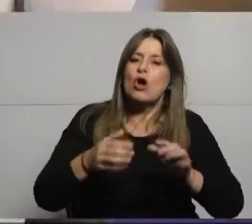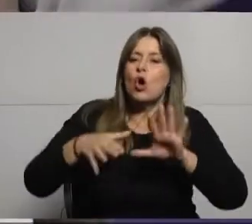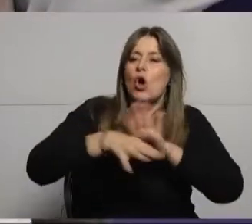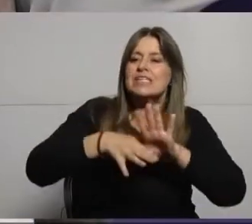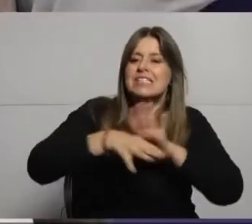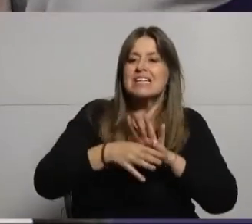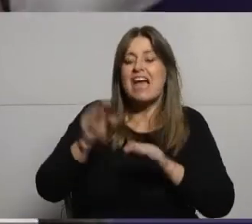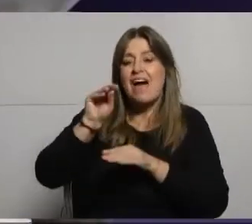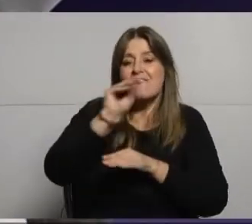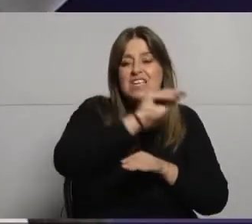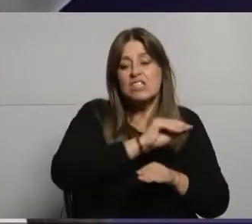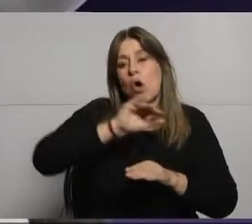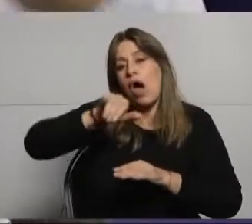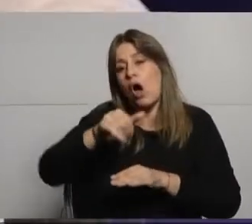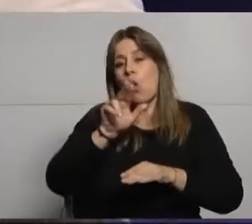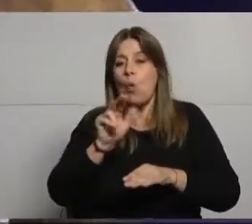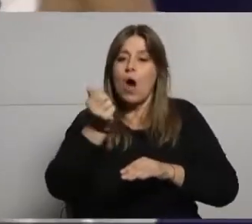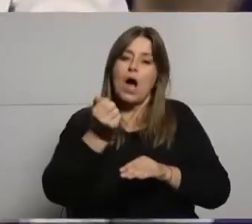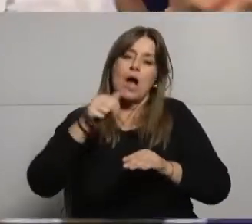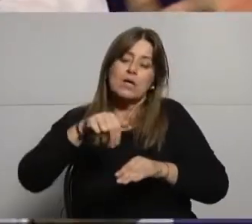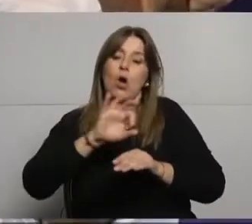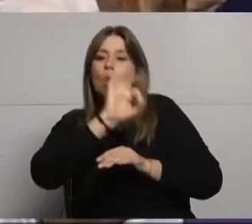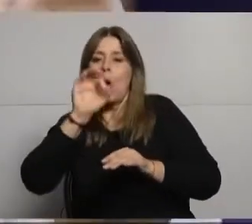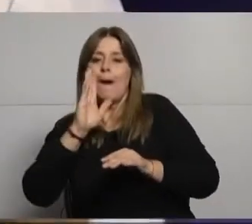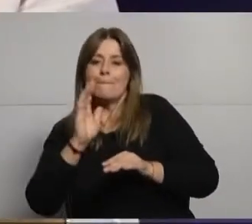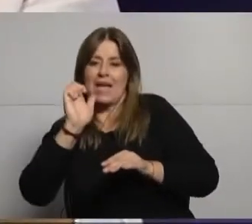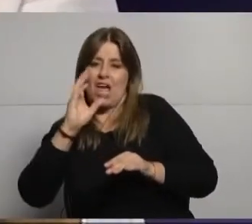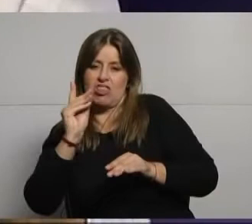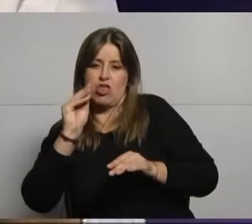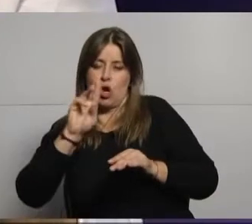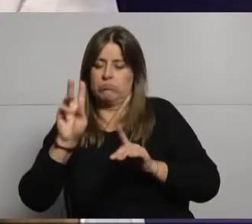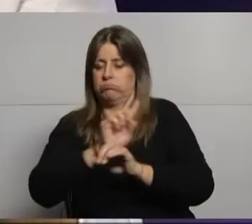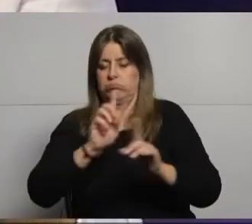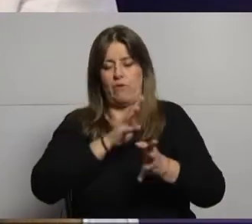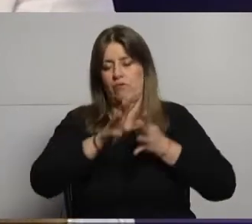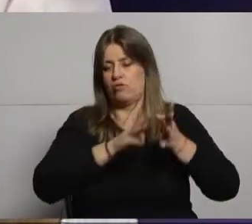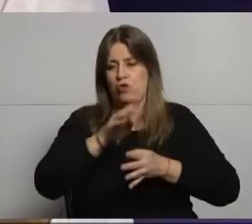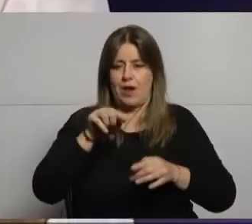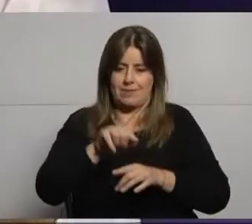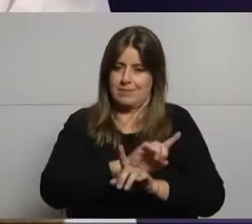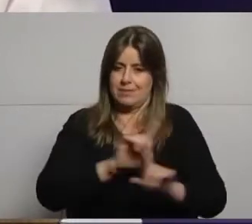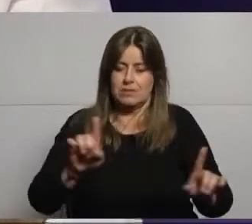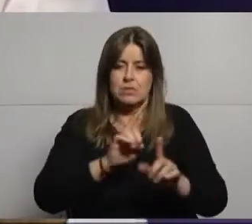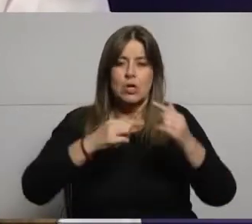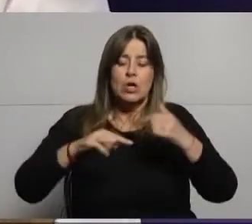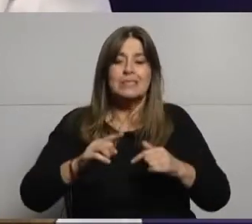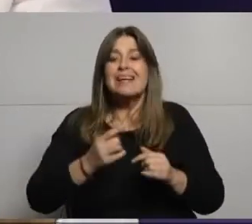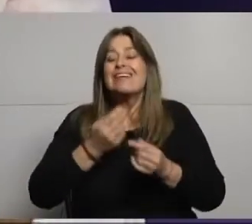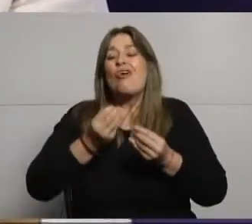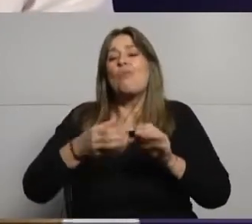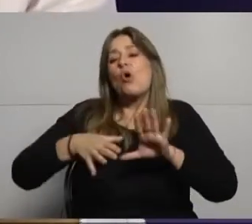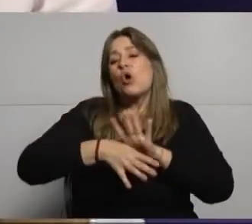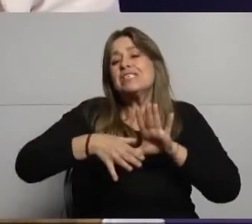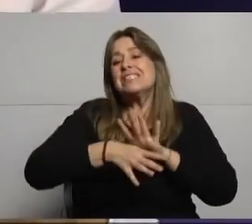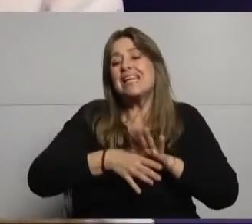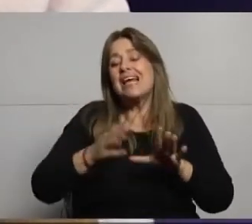coincidencias y le avisamos a Juan o a Pedro. Y eso tampoco funciona así. En realidad, la detección, el determinar si hubo coincidencias, se